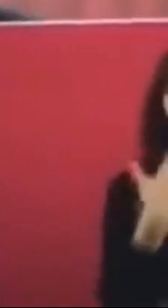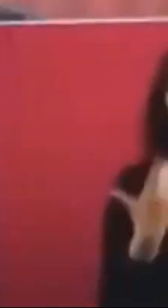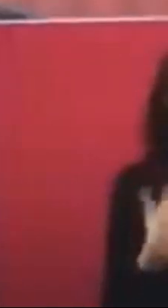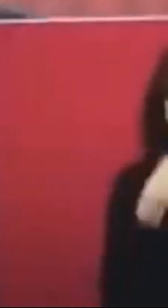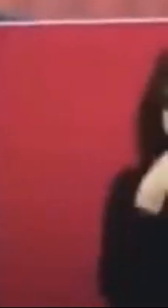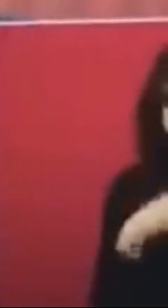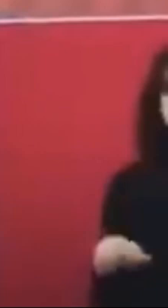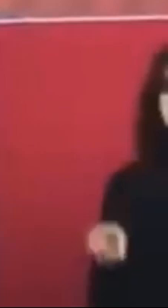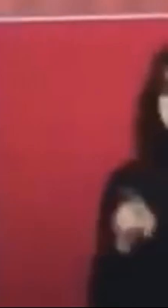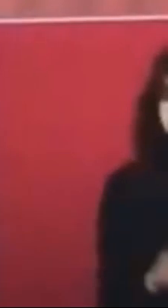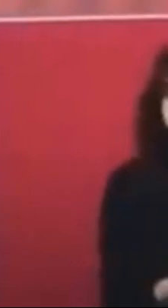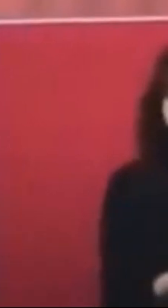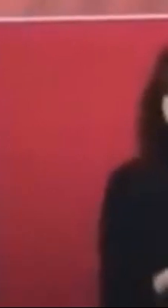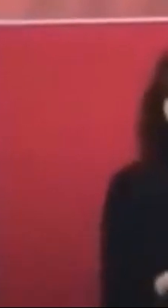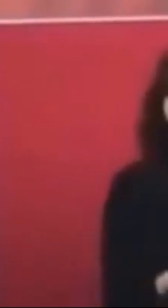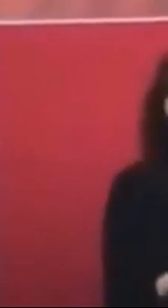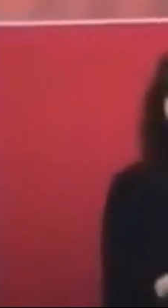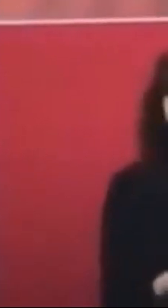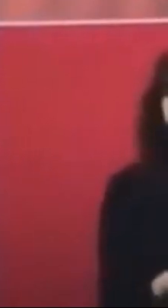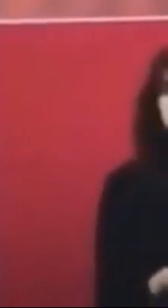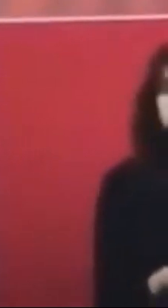pueda conocer